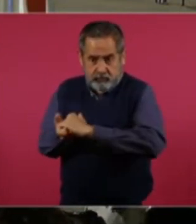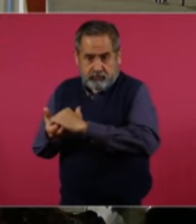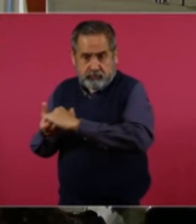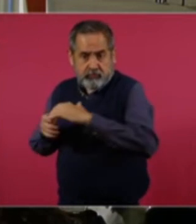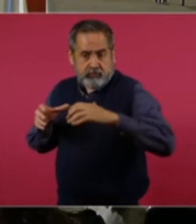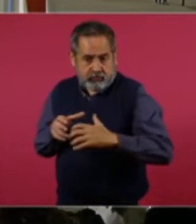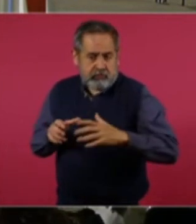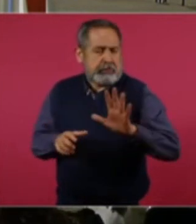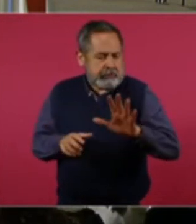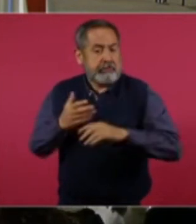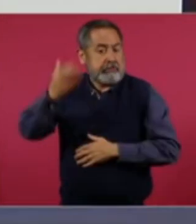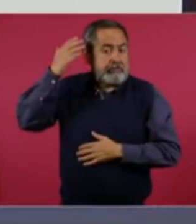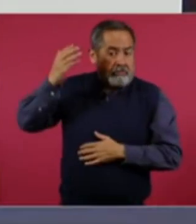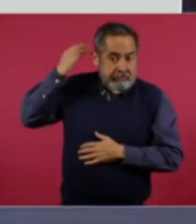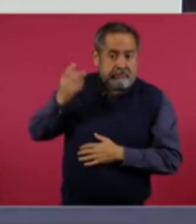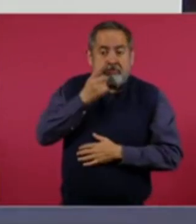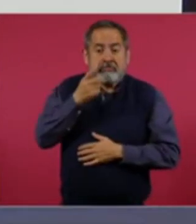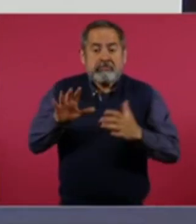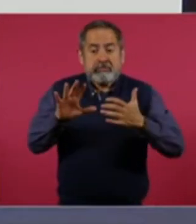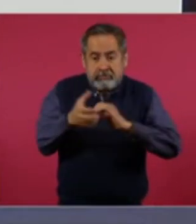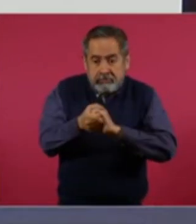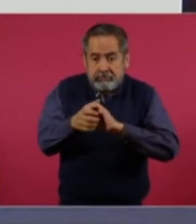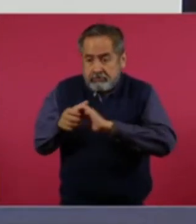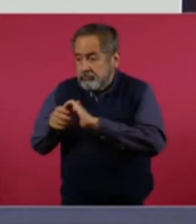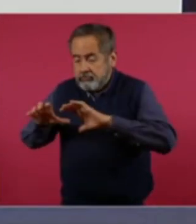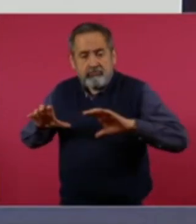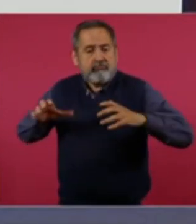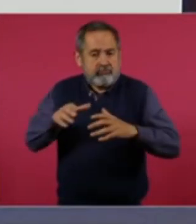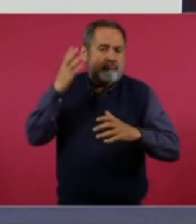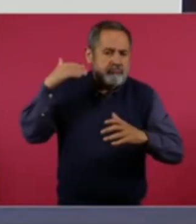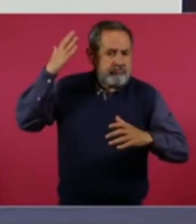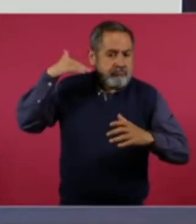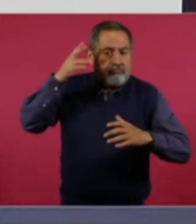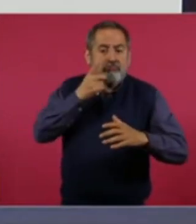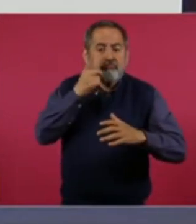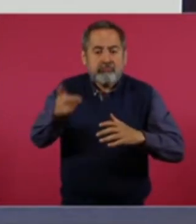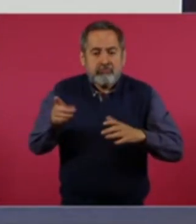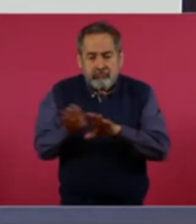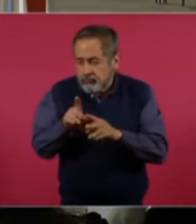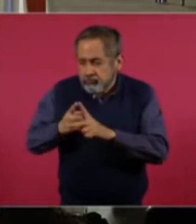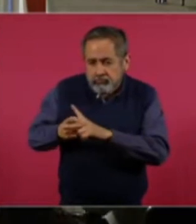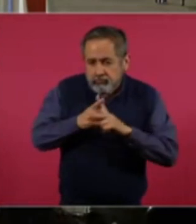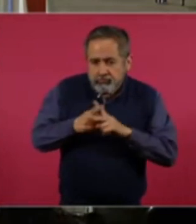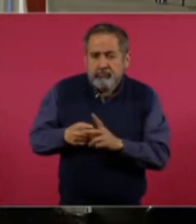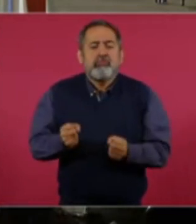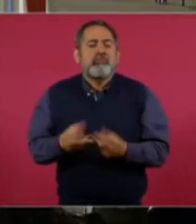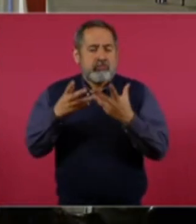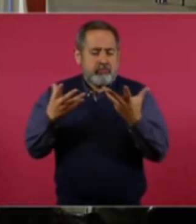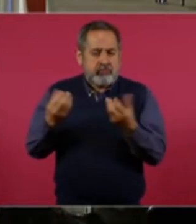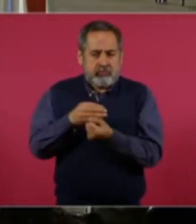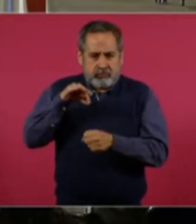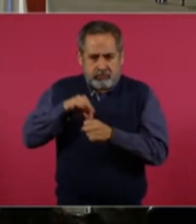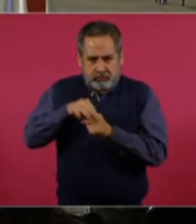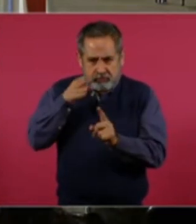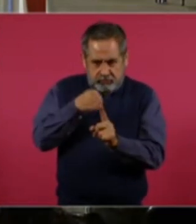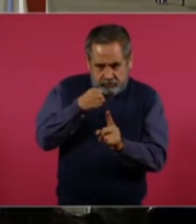las coaliciones les serán asignados el número de senadores y diputados por el principio de representación proporcional que le